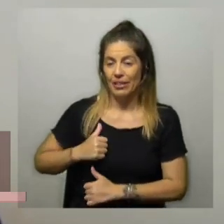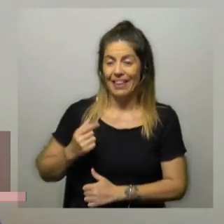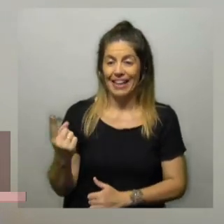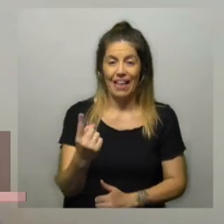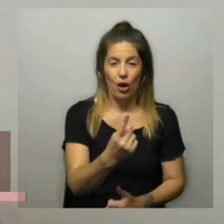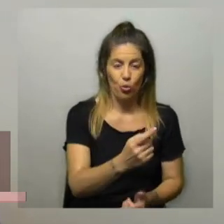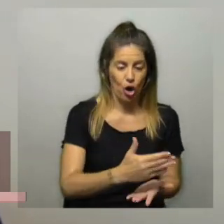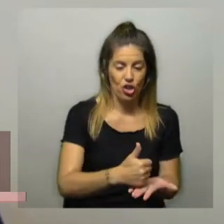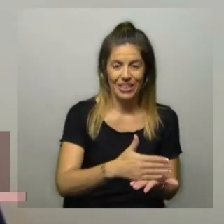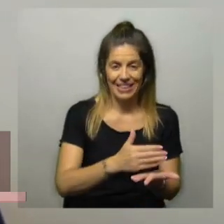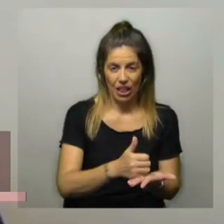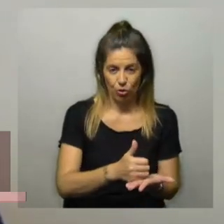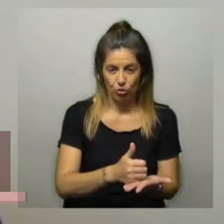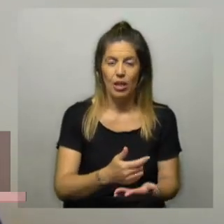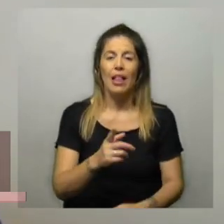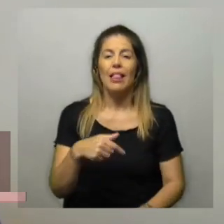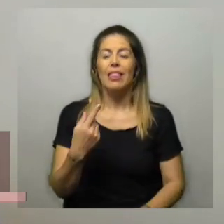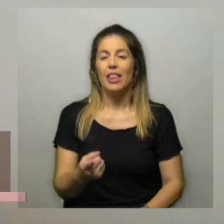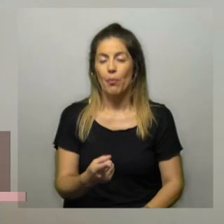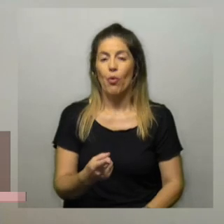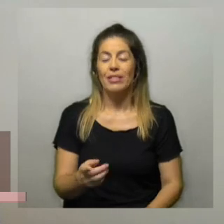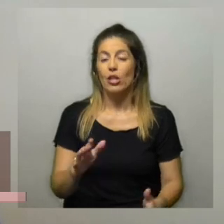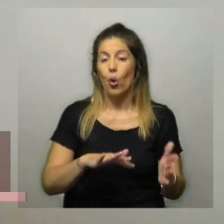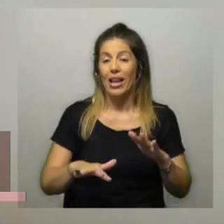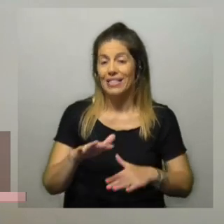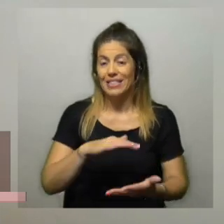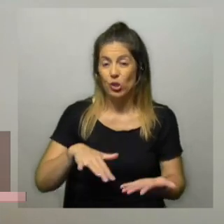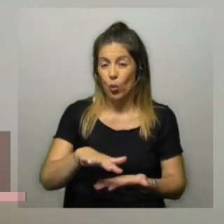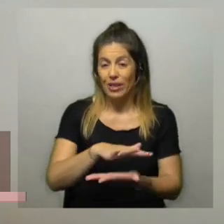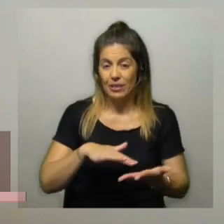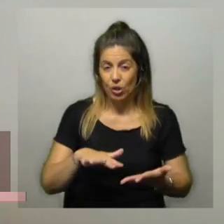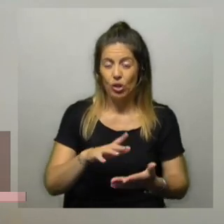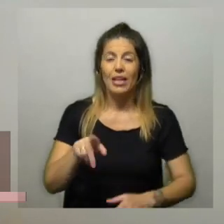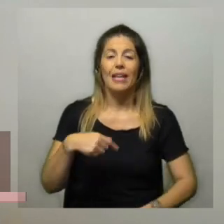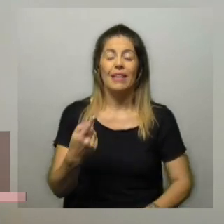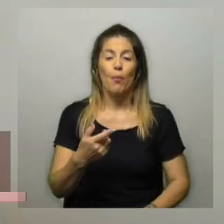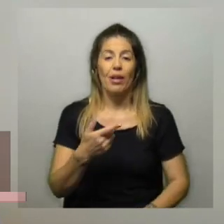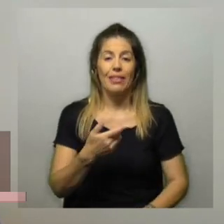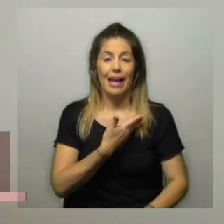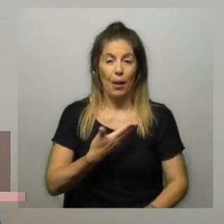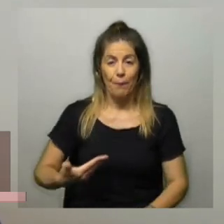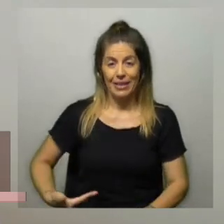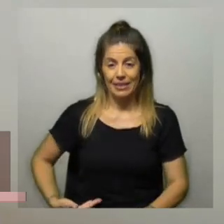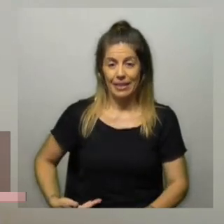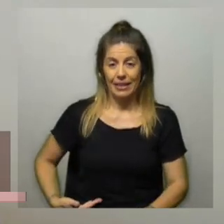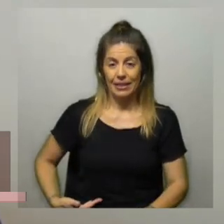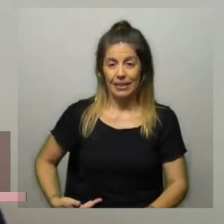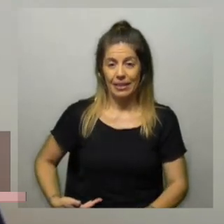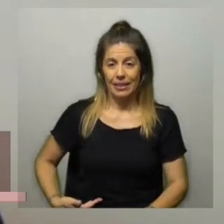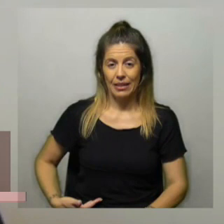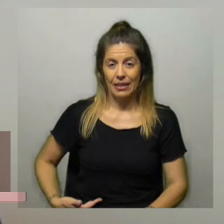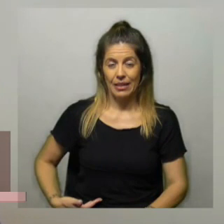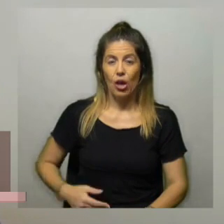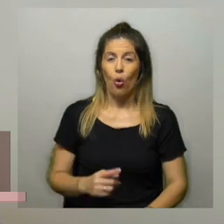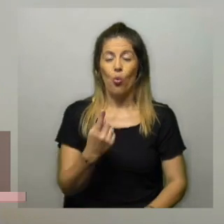estados. Después de todo lo que ocurrió y después que el presidente, Alexandre Moraes,